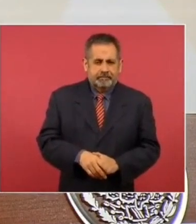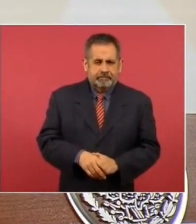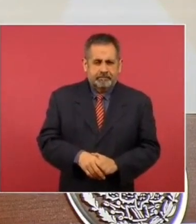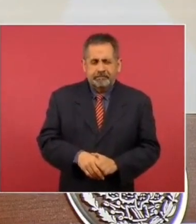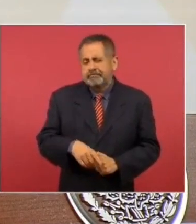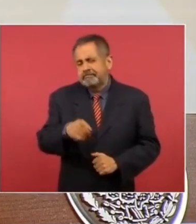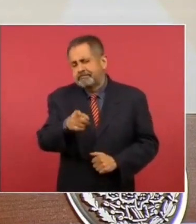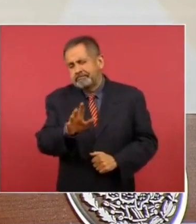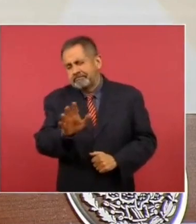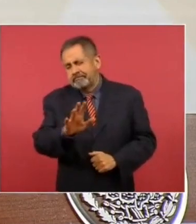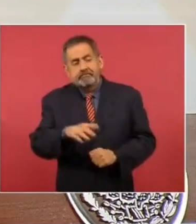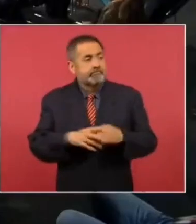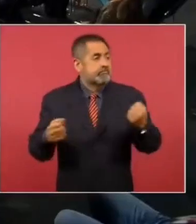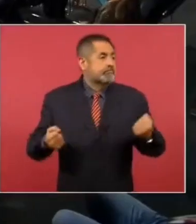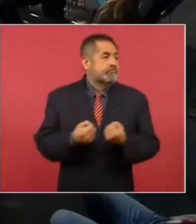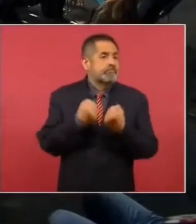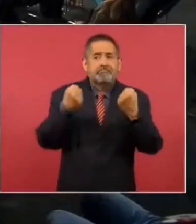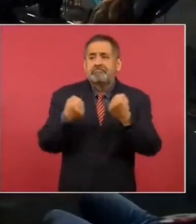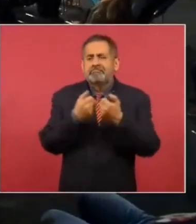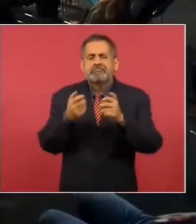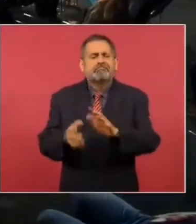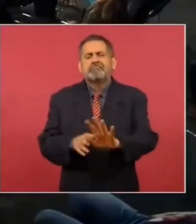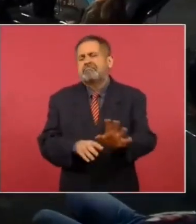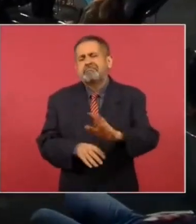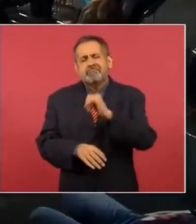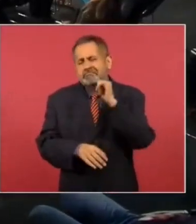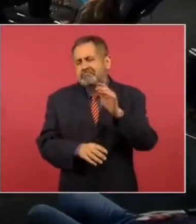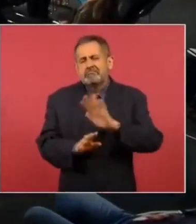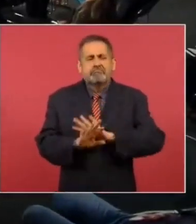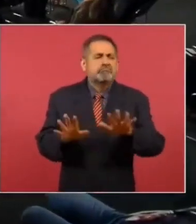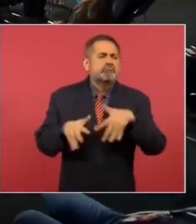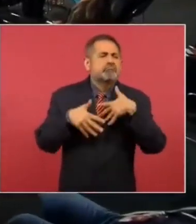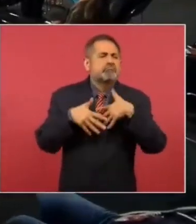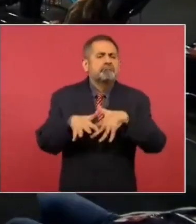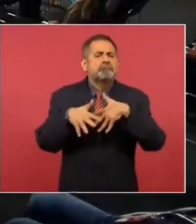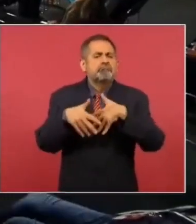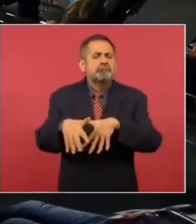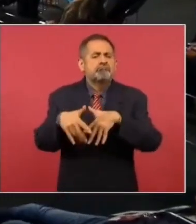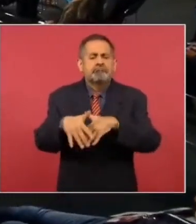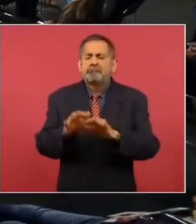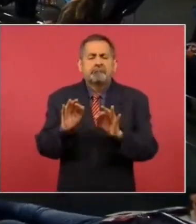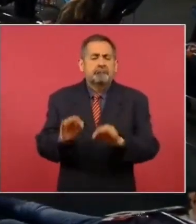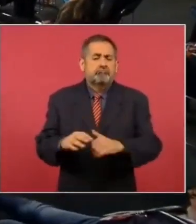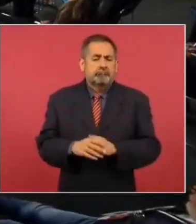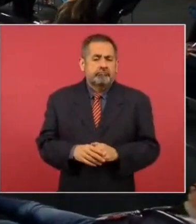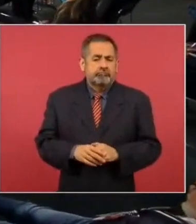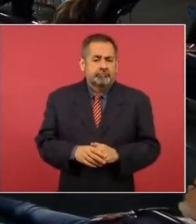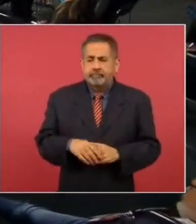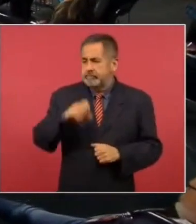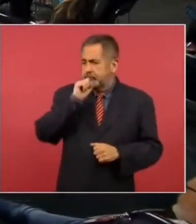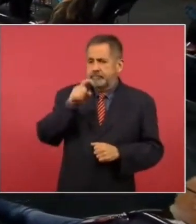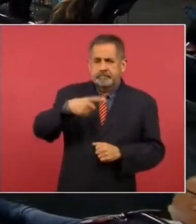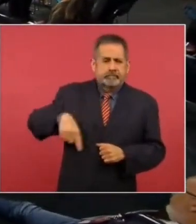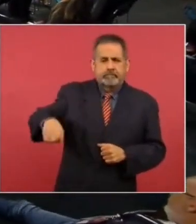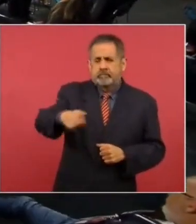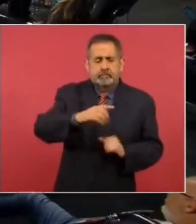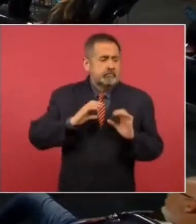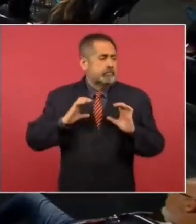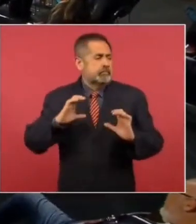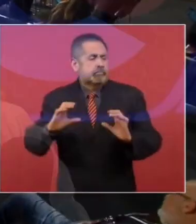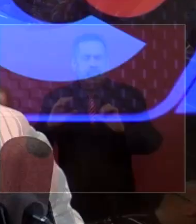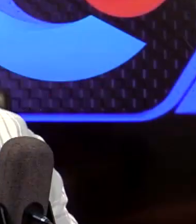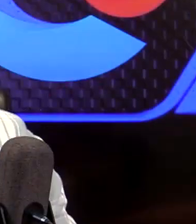no va a haber provocaciones es que nada más este la misma gente